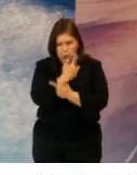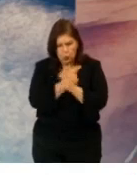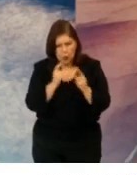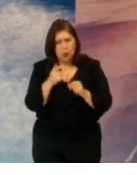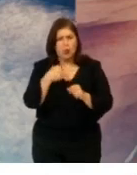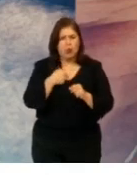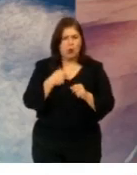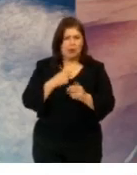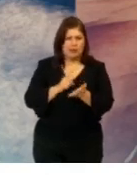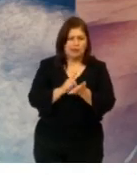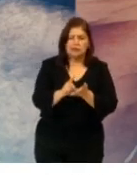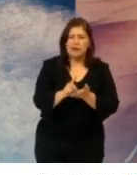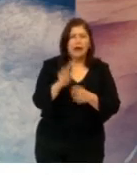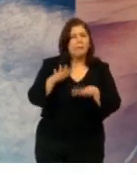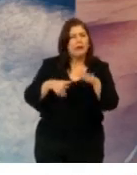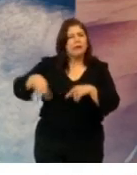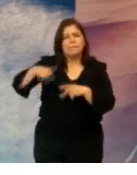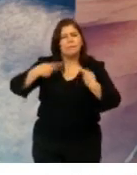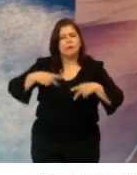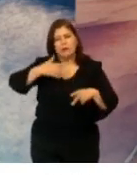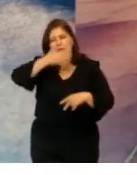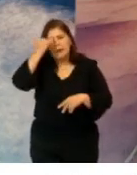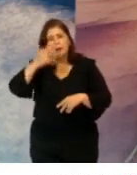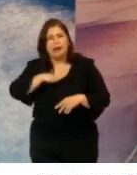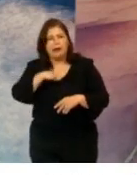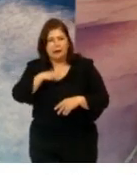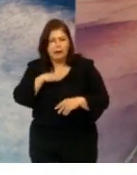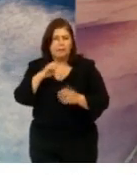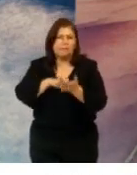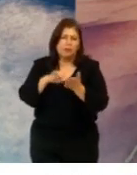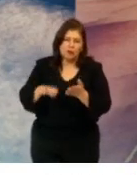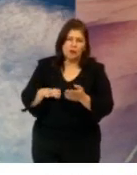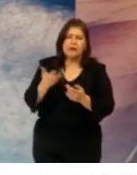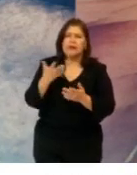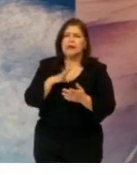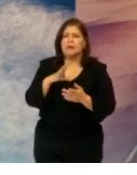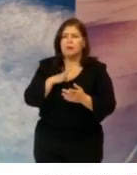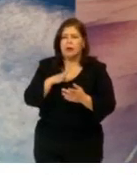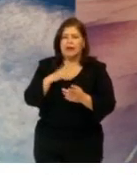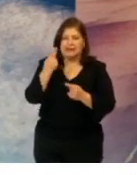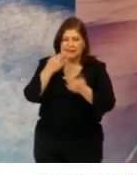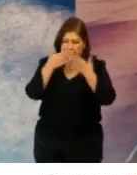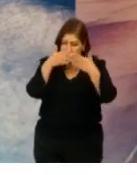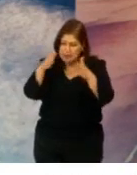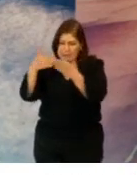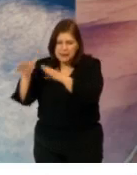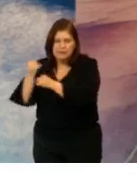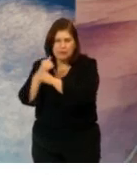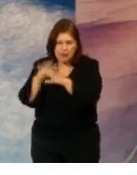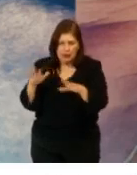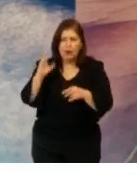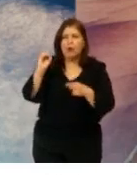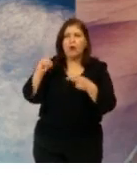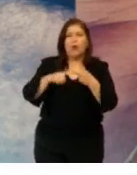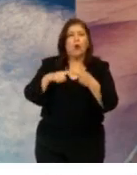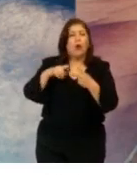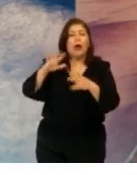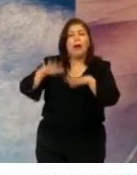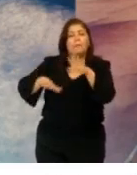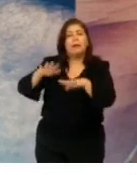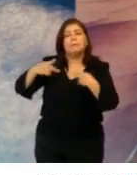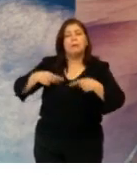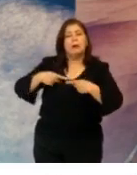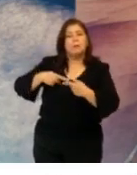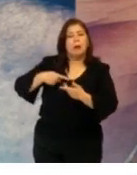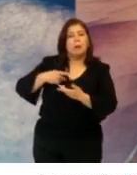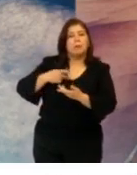tiene. Personas a un nivel con que tienen información importante, como un nivel de acceso a la información importante, y personas que están totalmente fuera